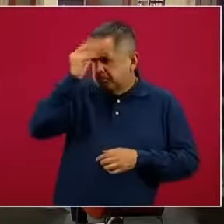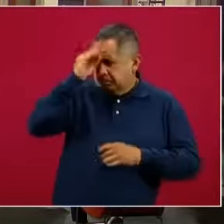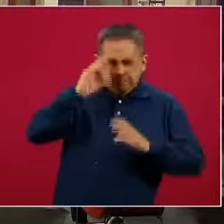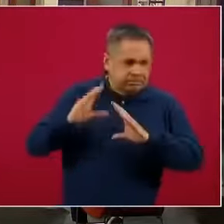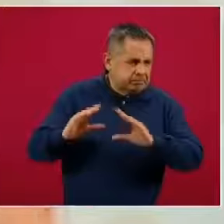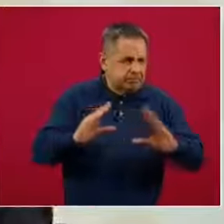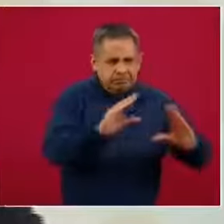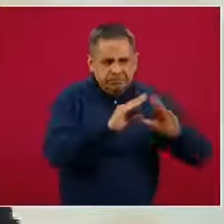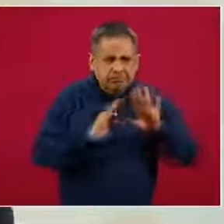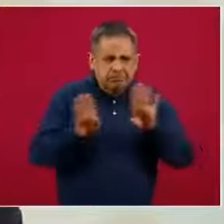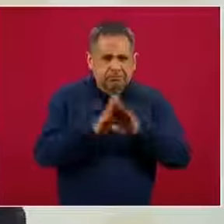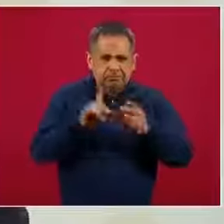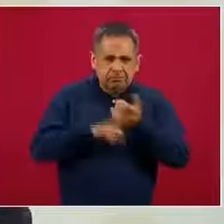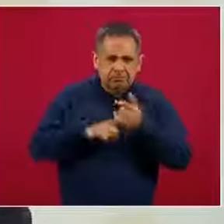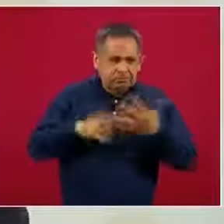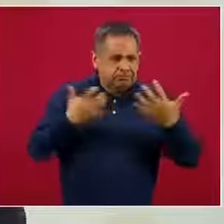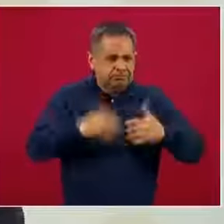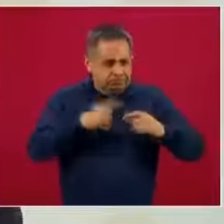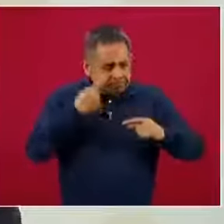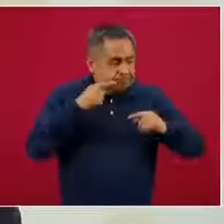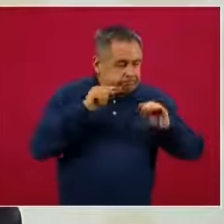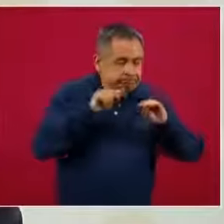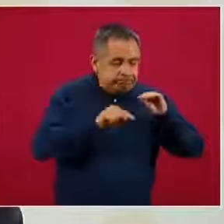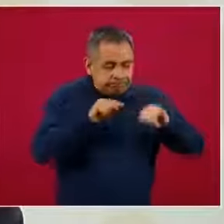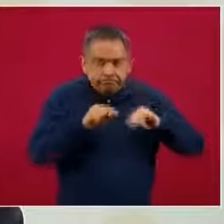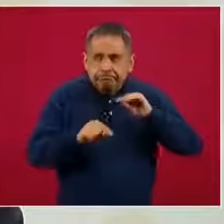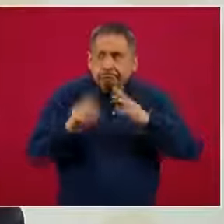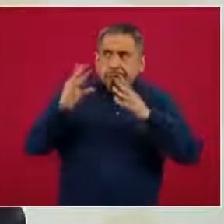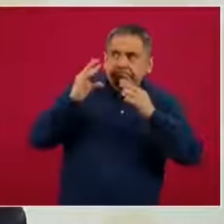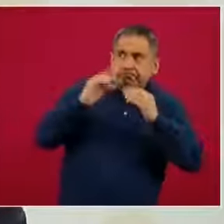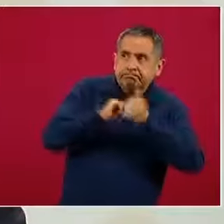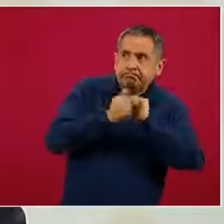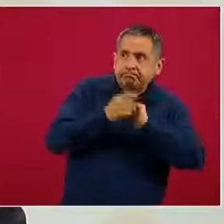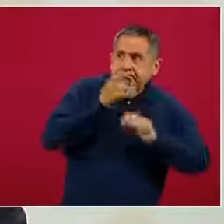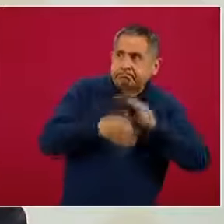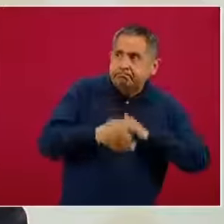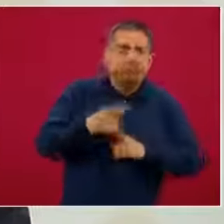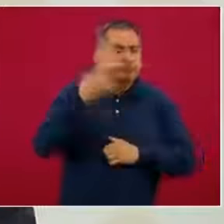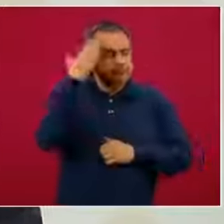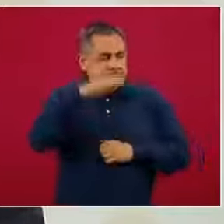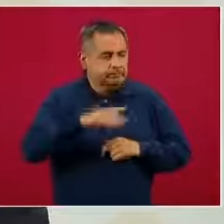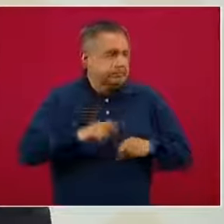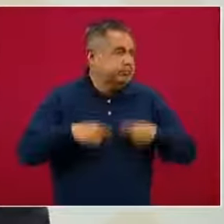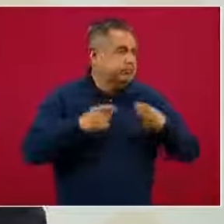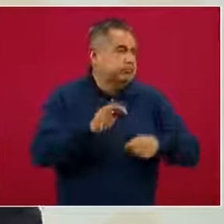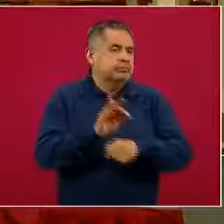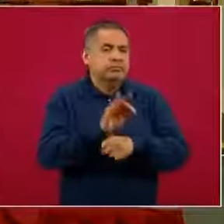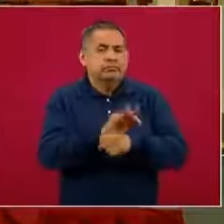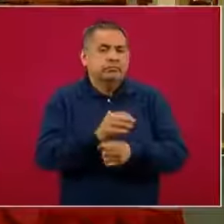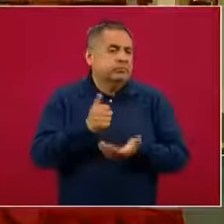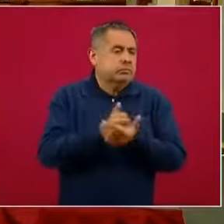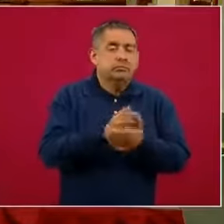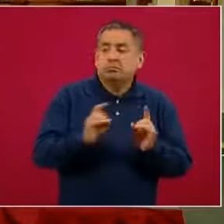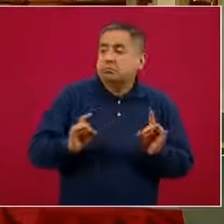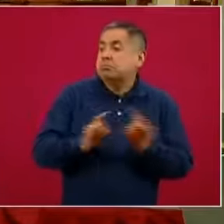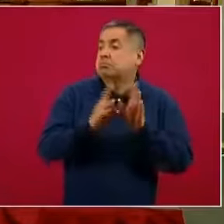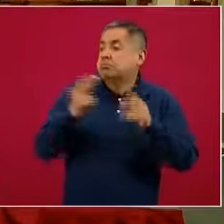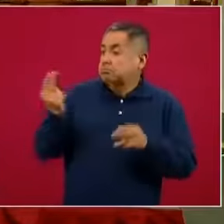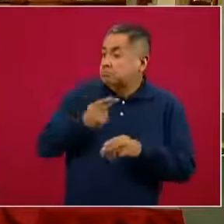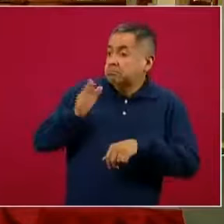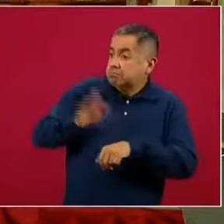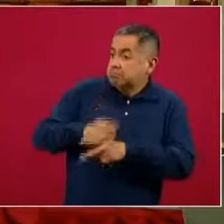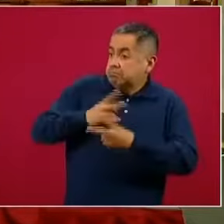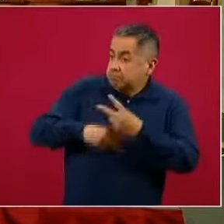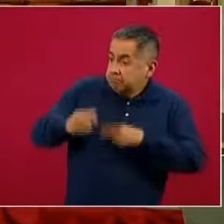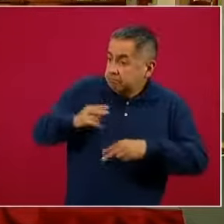CONACYT, pues como el fabricante, y eso nos ha servido también mucho para estar listos por si se incrementa también